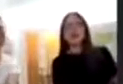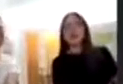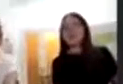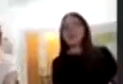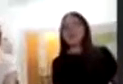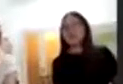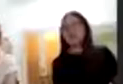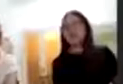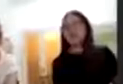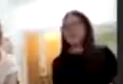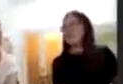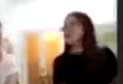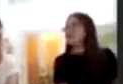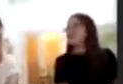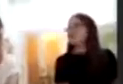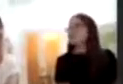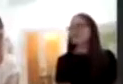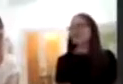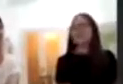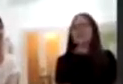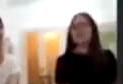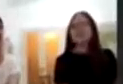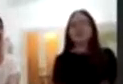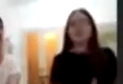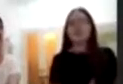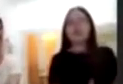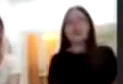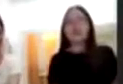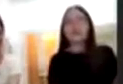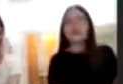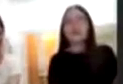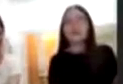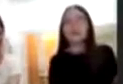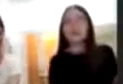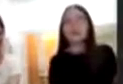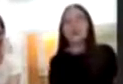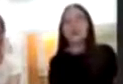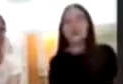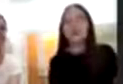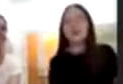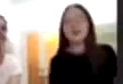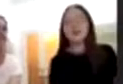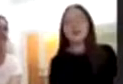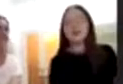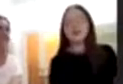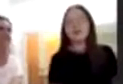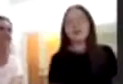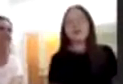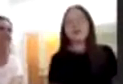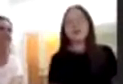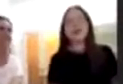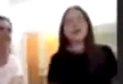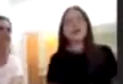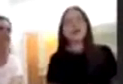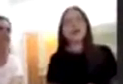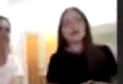La infraestructura verde se conforma de una red de espacios interconectados que tiene la función